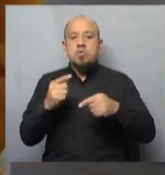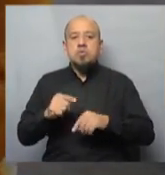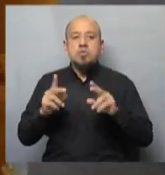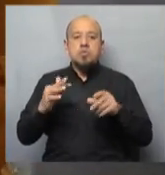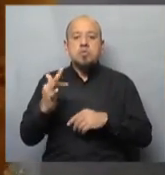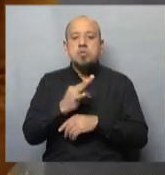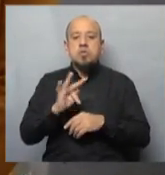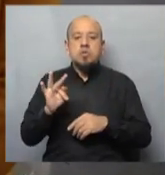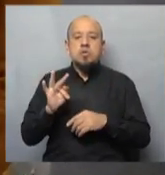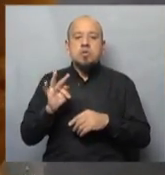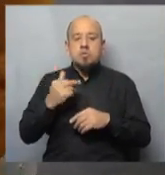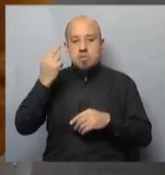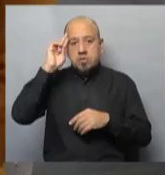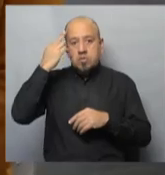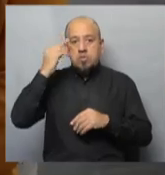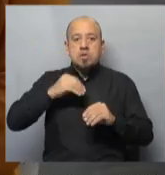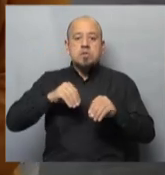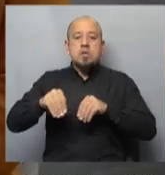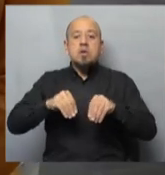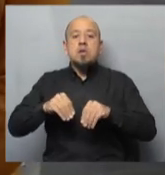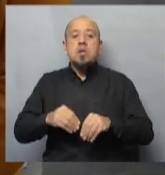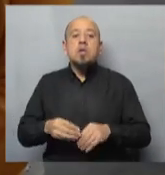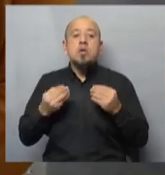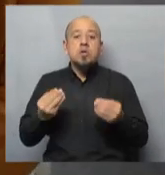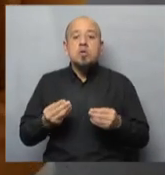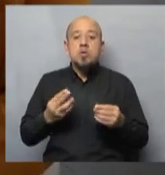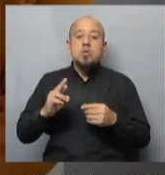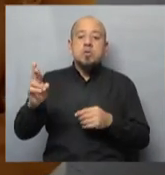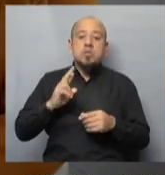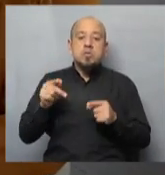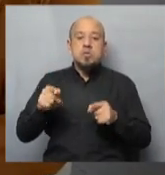Federación Uruguaya de Ajedrez también, a ver cómo contestan estos reclamos.